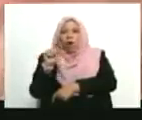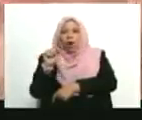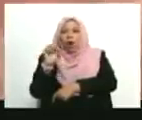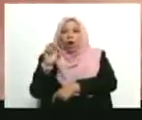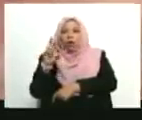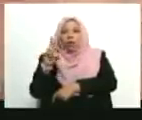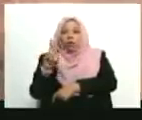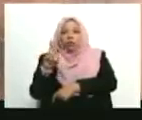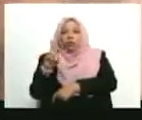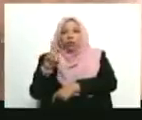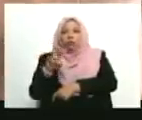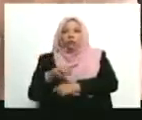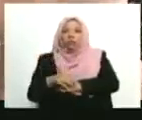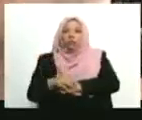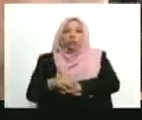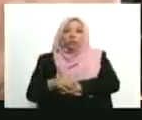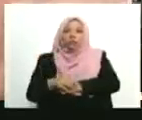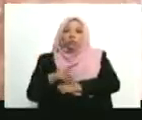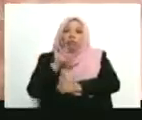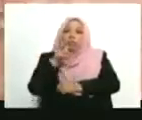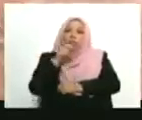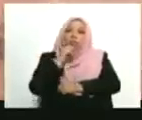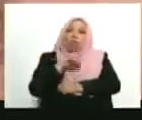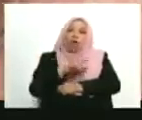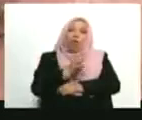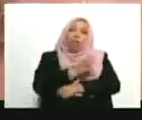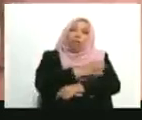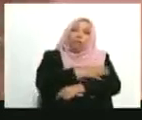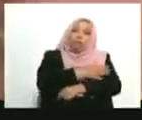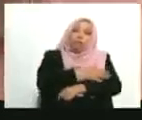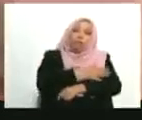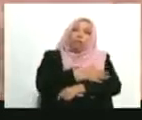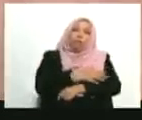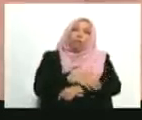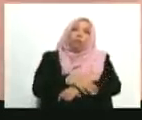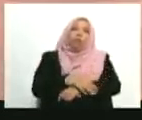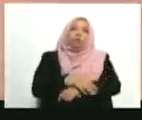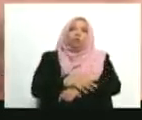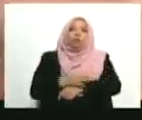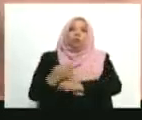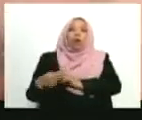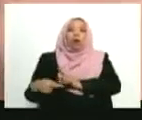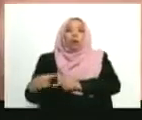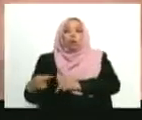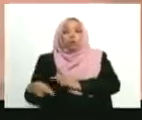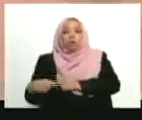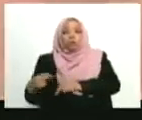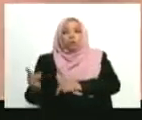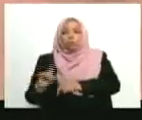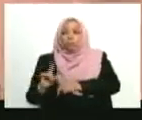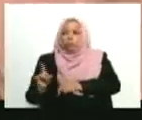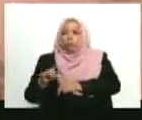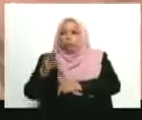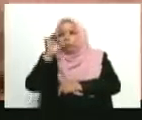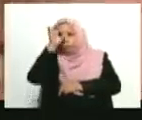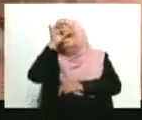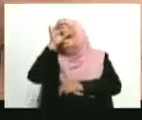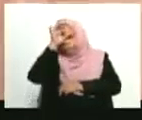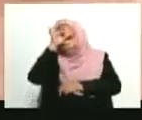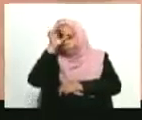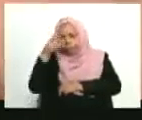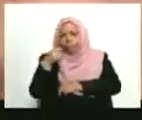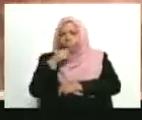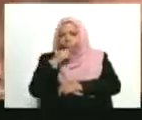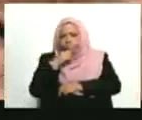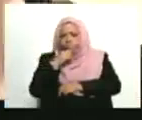cuenta de un fracaso de la izquierda, de que había un potencial revolucionario que la izquierda no supo